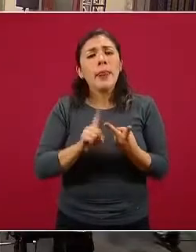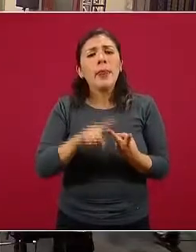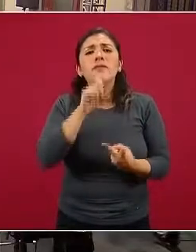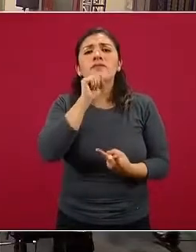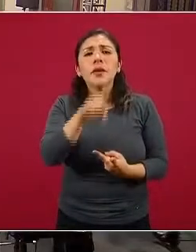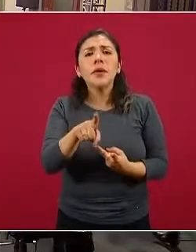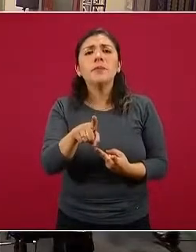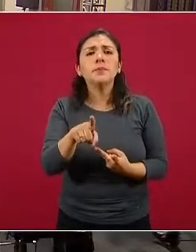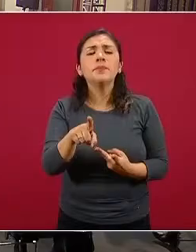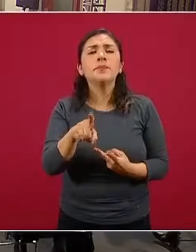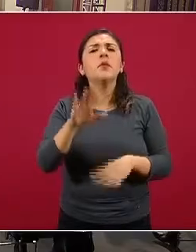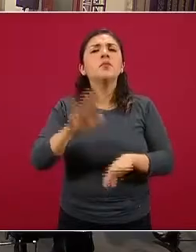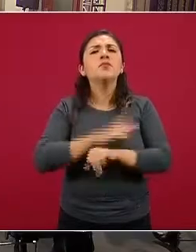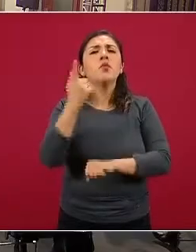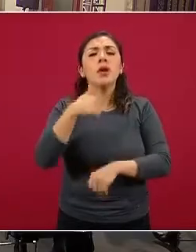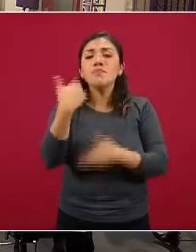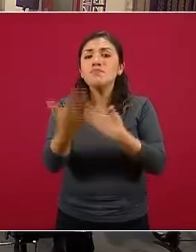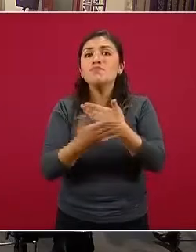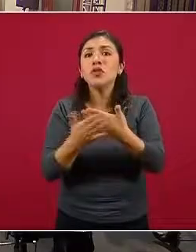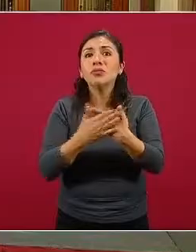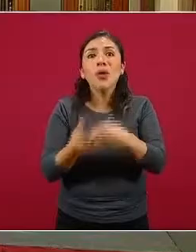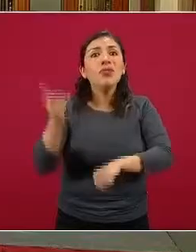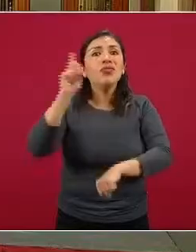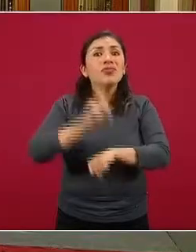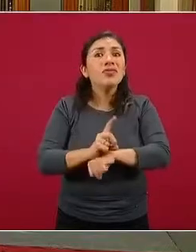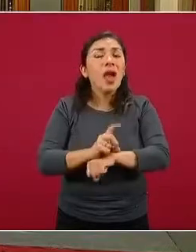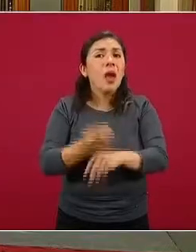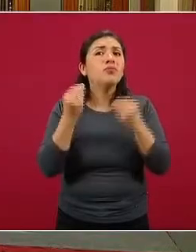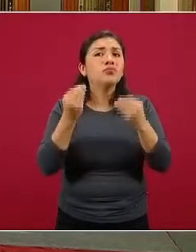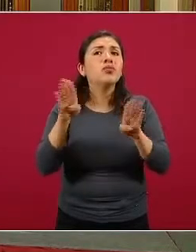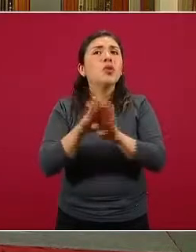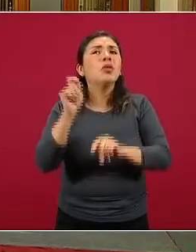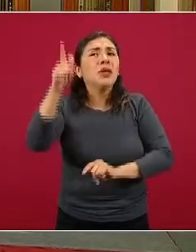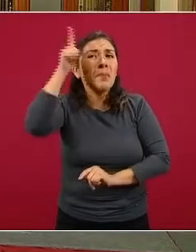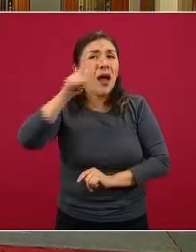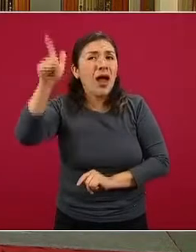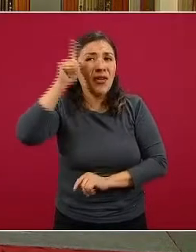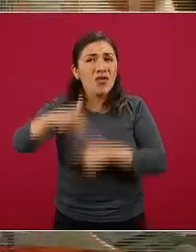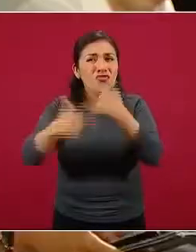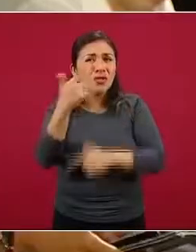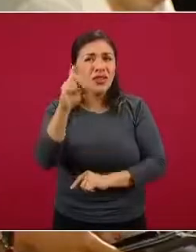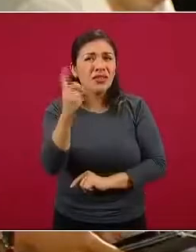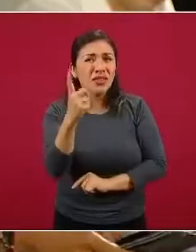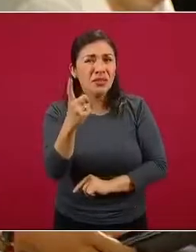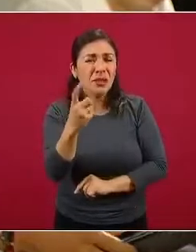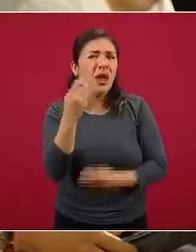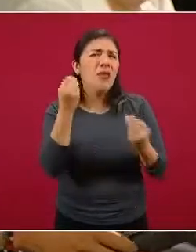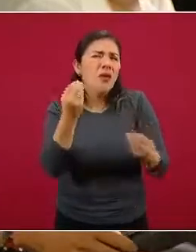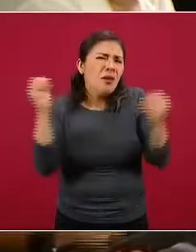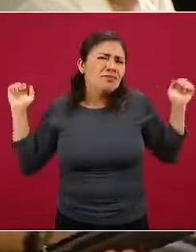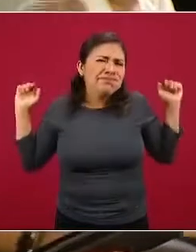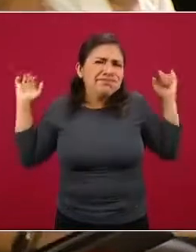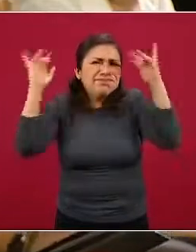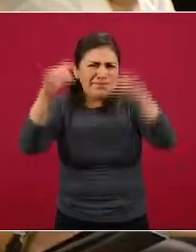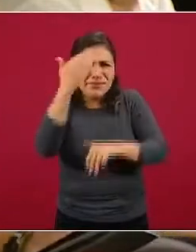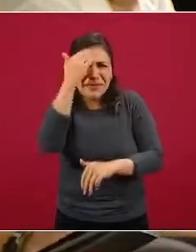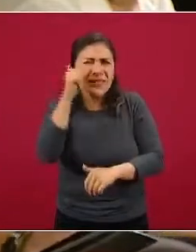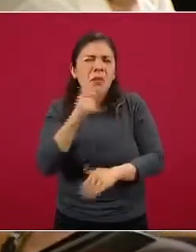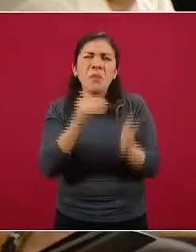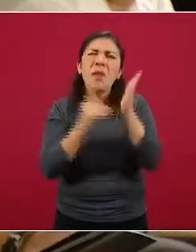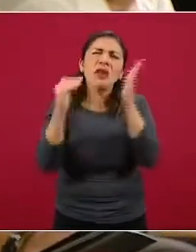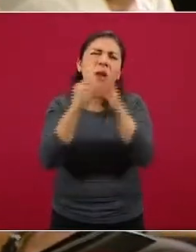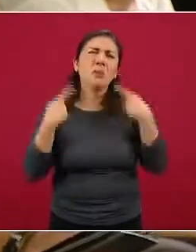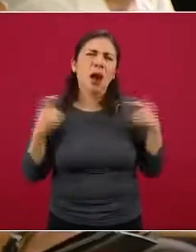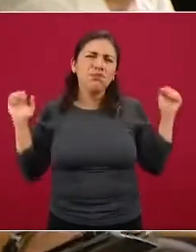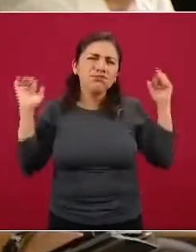también, sobre todo porque está en puerta una celebración masiva como es la de la Basílica de Guadalupe, en donde asisten millones de